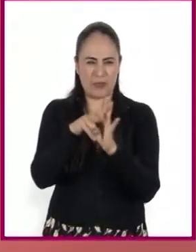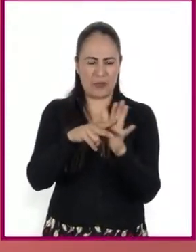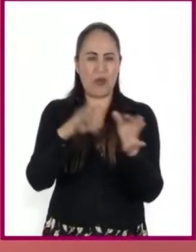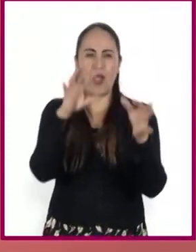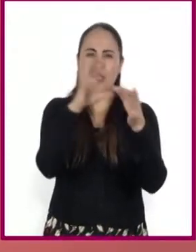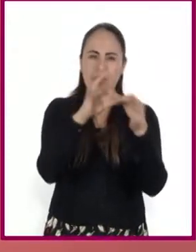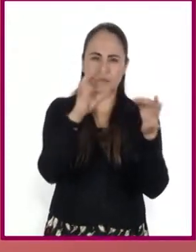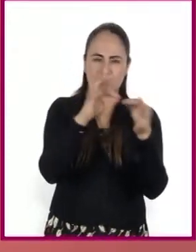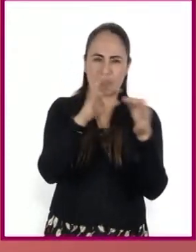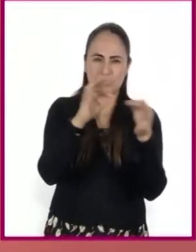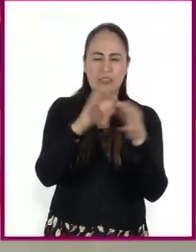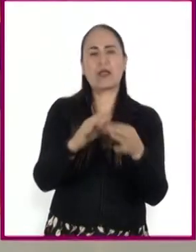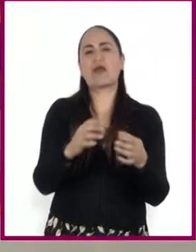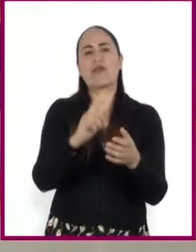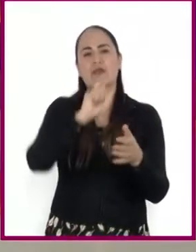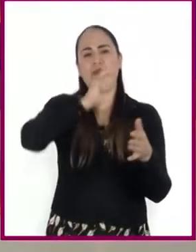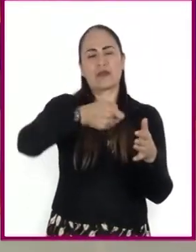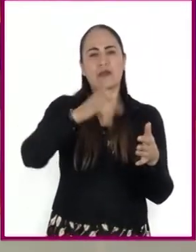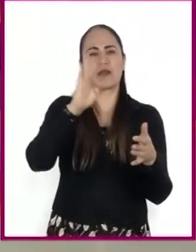definición formal.